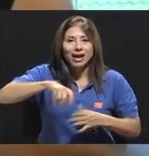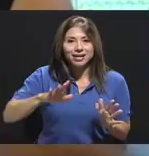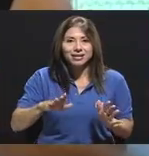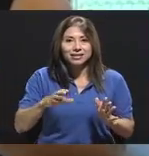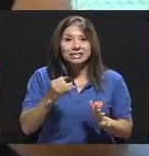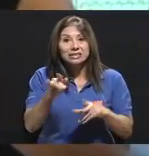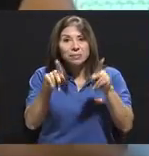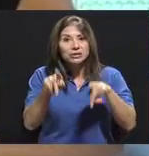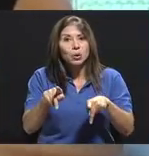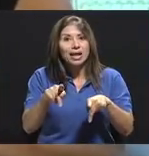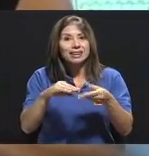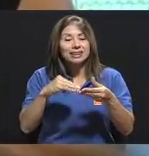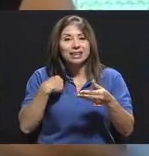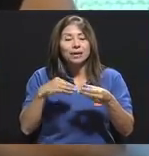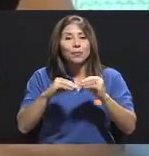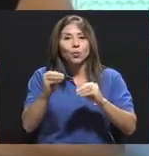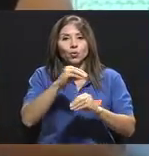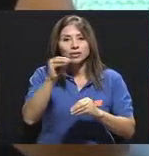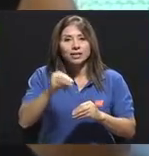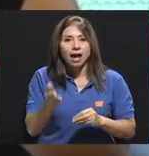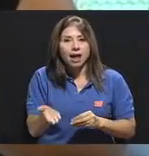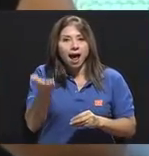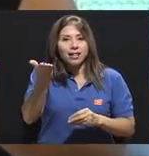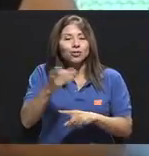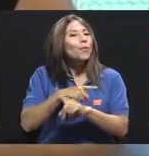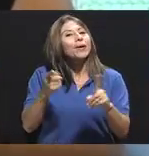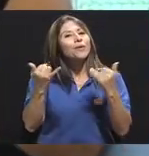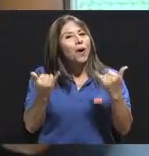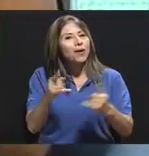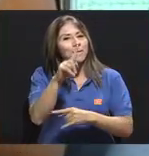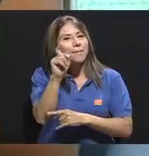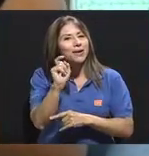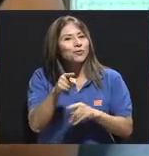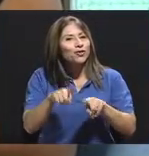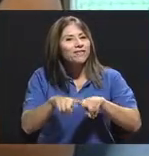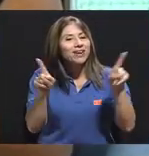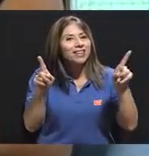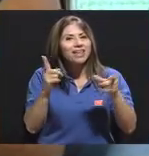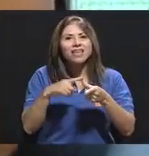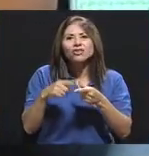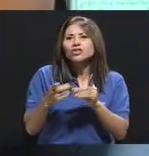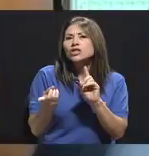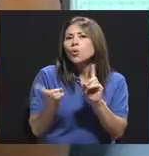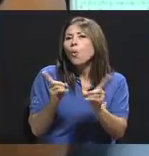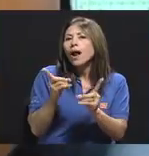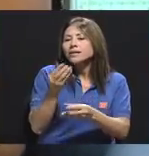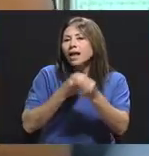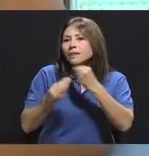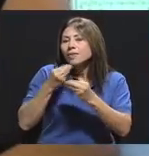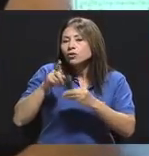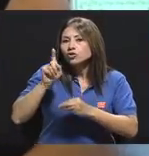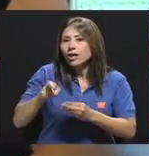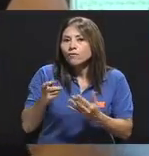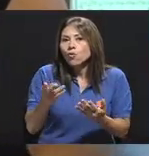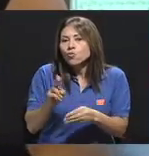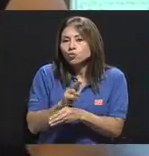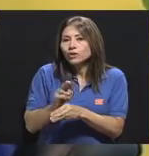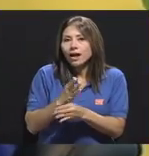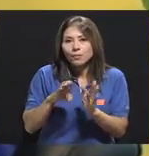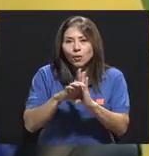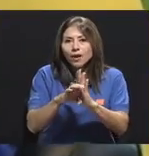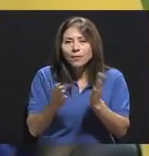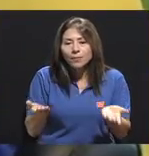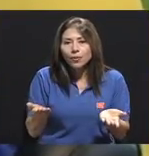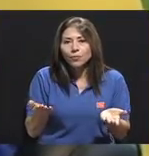altos pero ahora le consulto diferente Qué alimentos entonces son los que debo de incorporar en mi dieta si padezco de triglicéridos por ejemplo